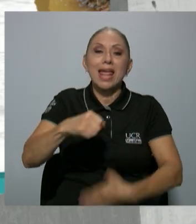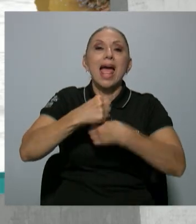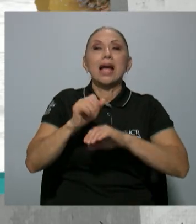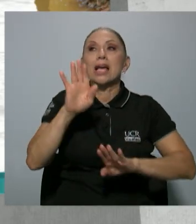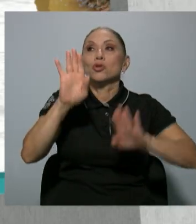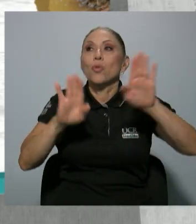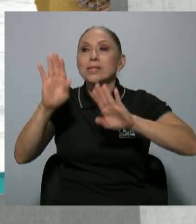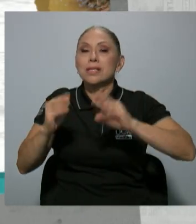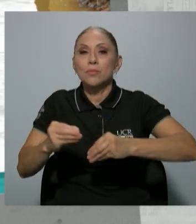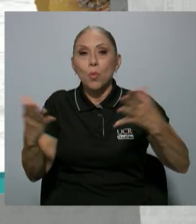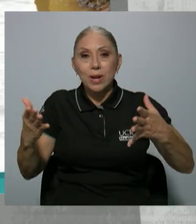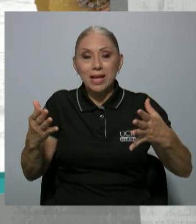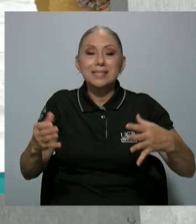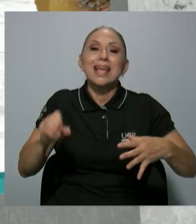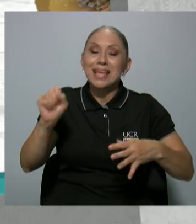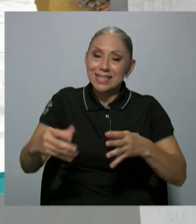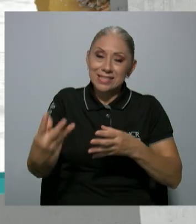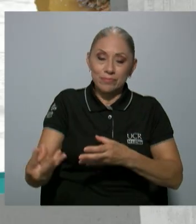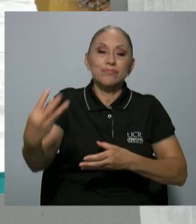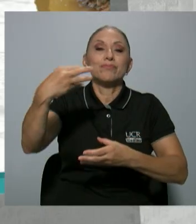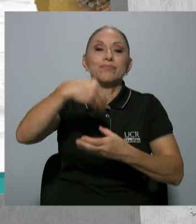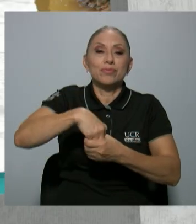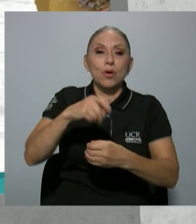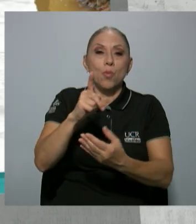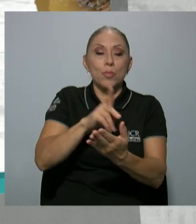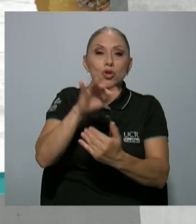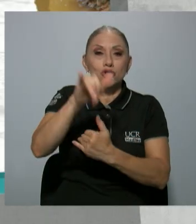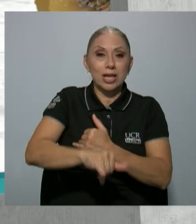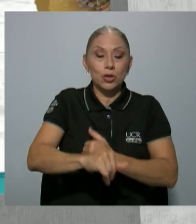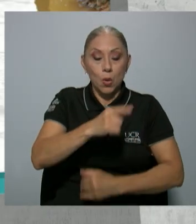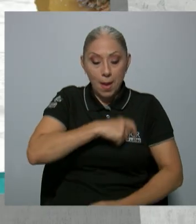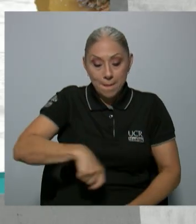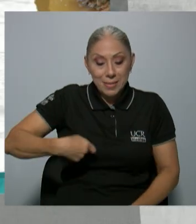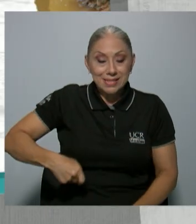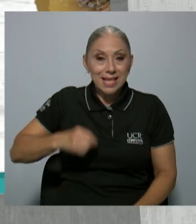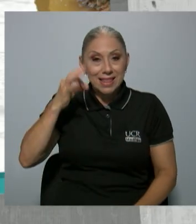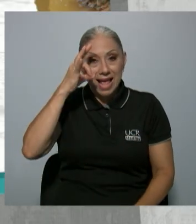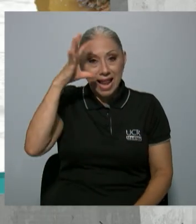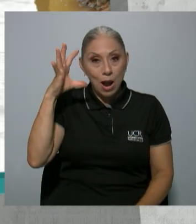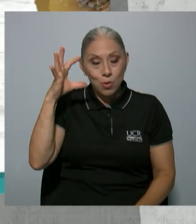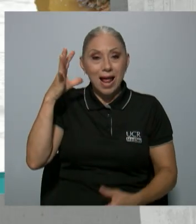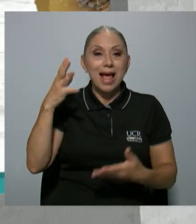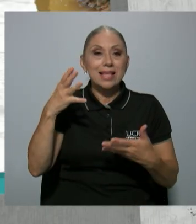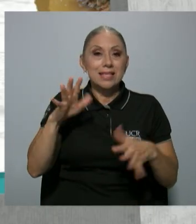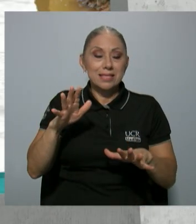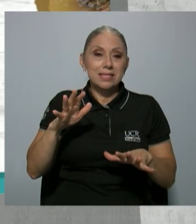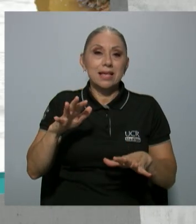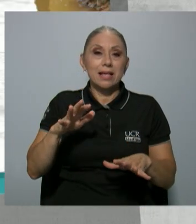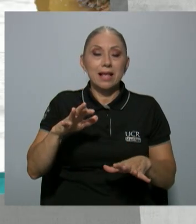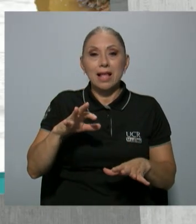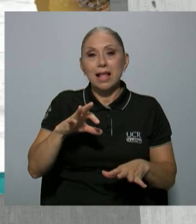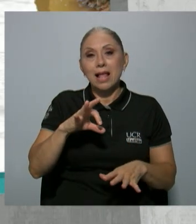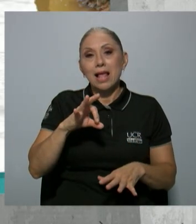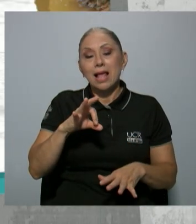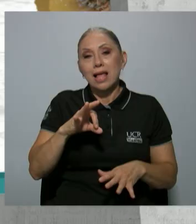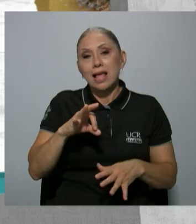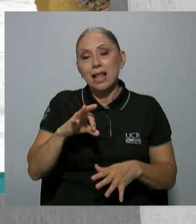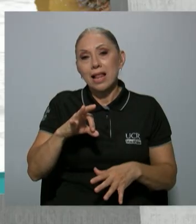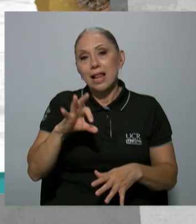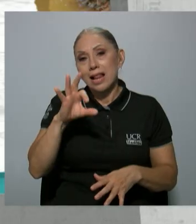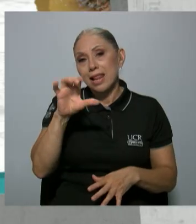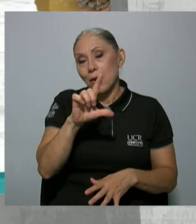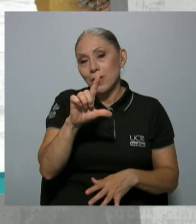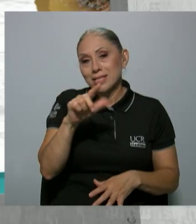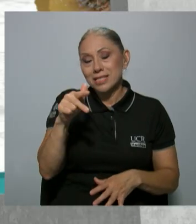formó parte de uno de los proyectos que la presidenta electa Laura Chinchilla llegó a negociar y llegó a plantear a la